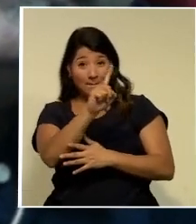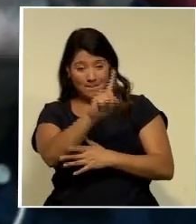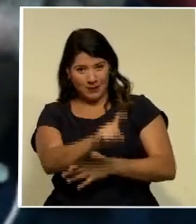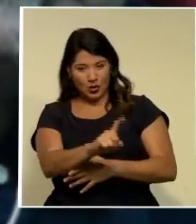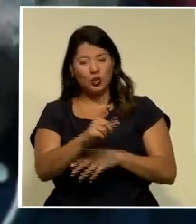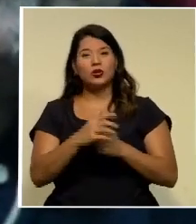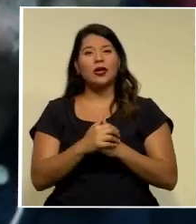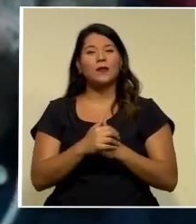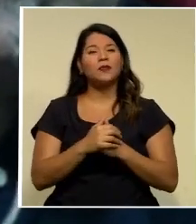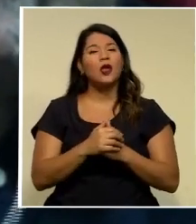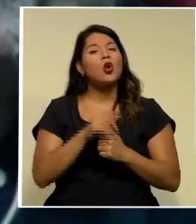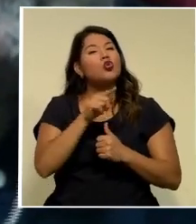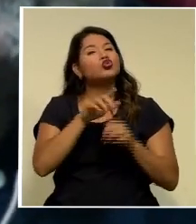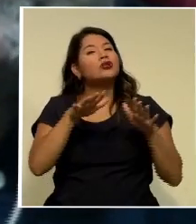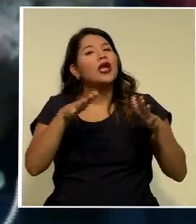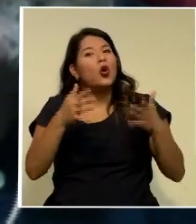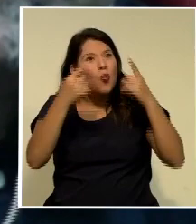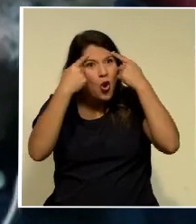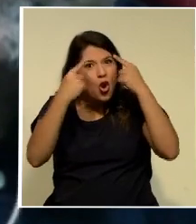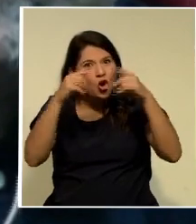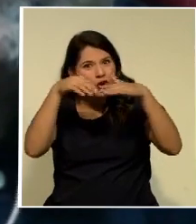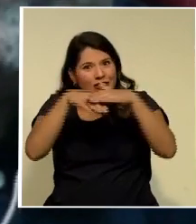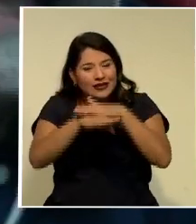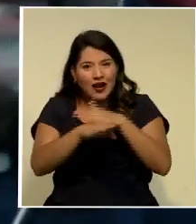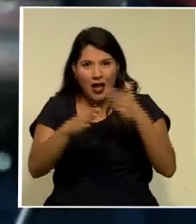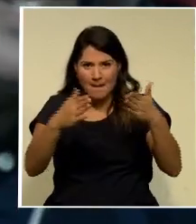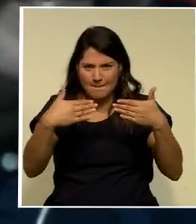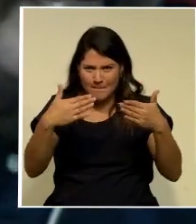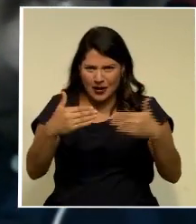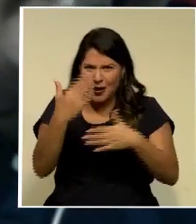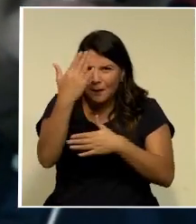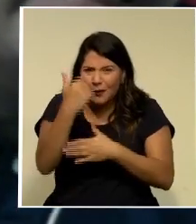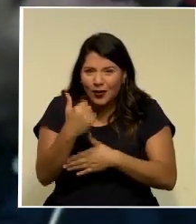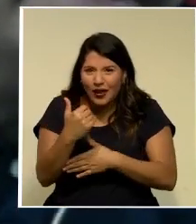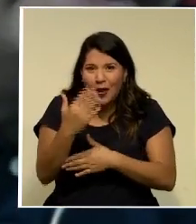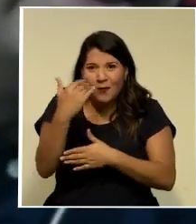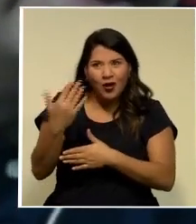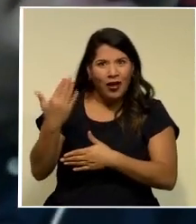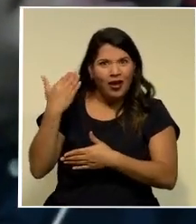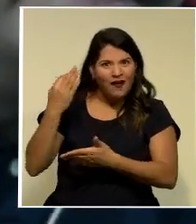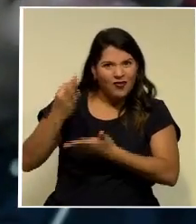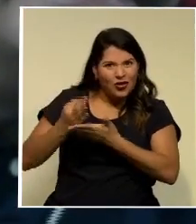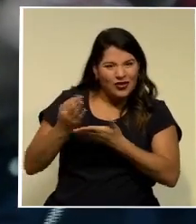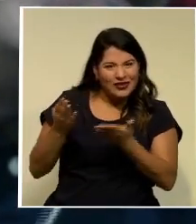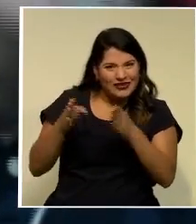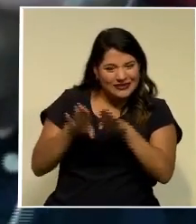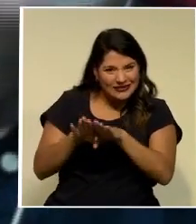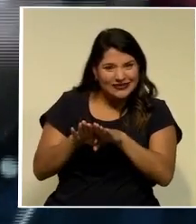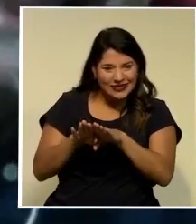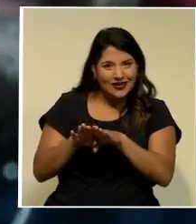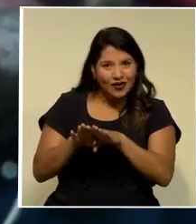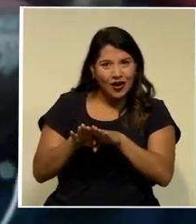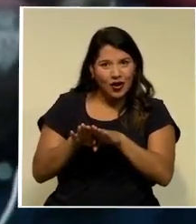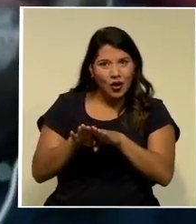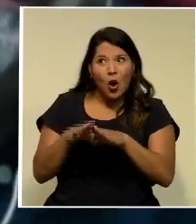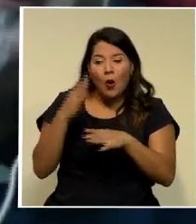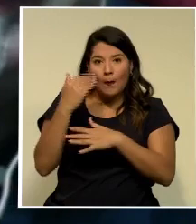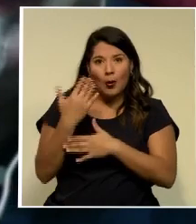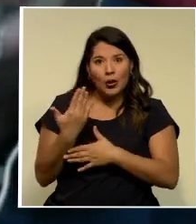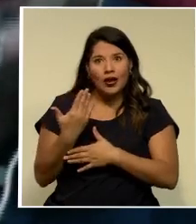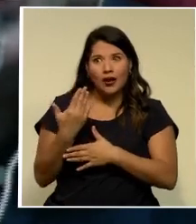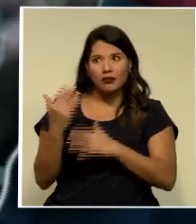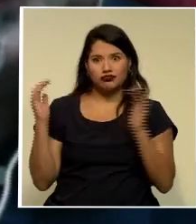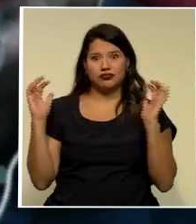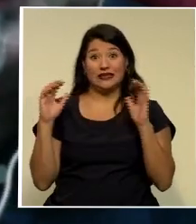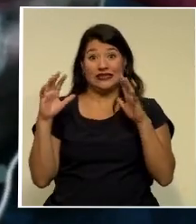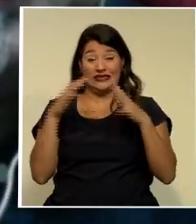es ¿cómo lograste entrar a Panamá? Porque las fronteras estaban cerradas, había una invasión armada,